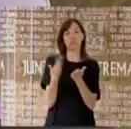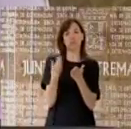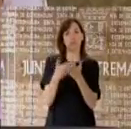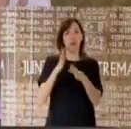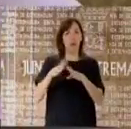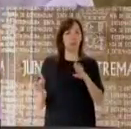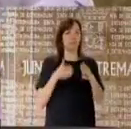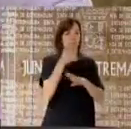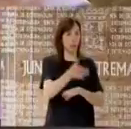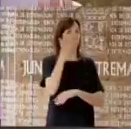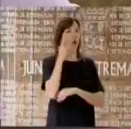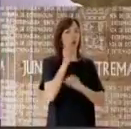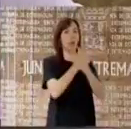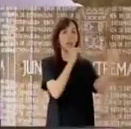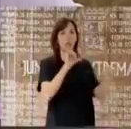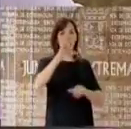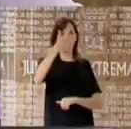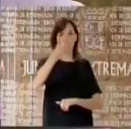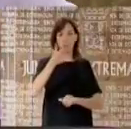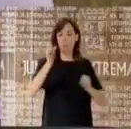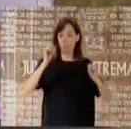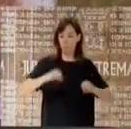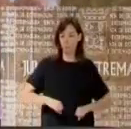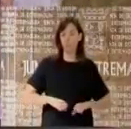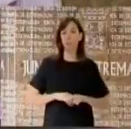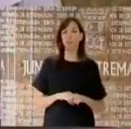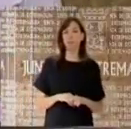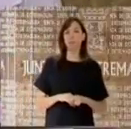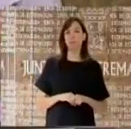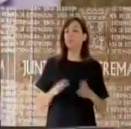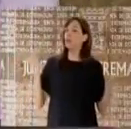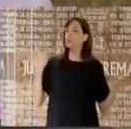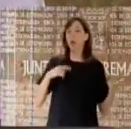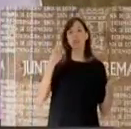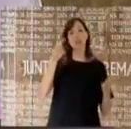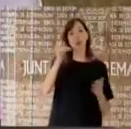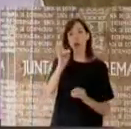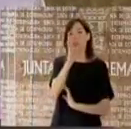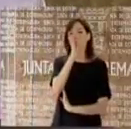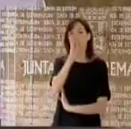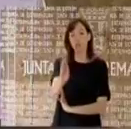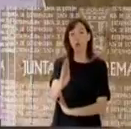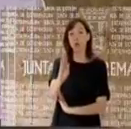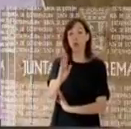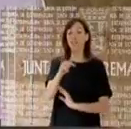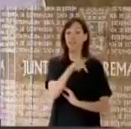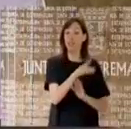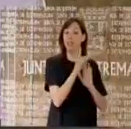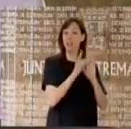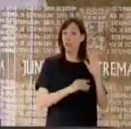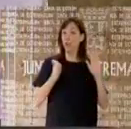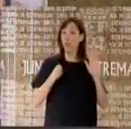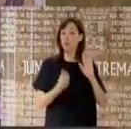los bancos y tener liquidez. Hasta ahí. Tiene su adjudicación directa. Este decreto, sobre todo,